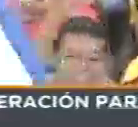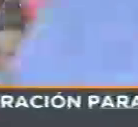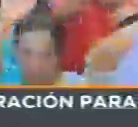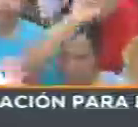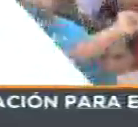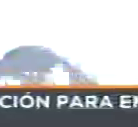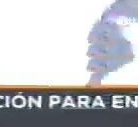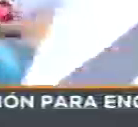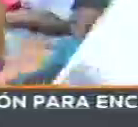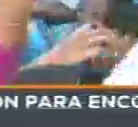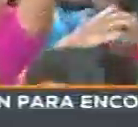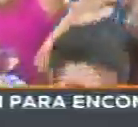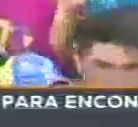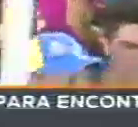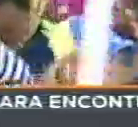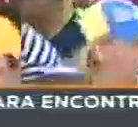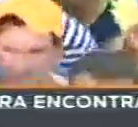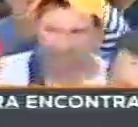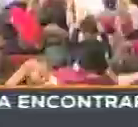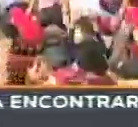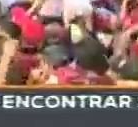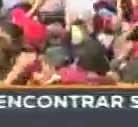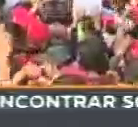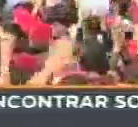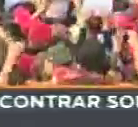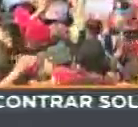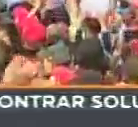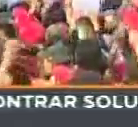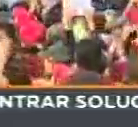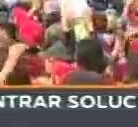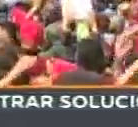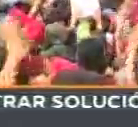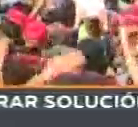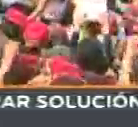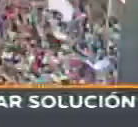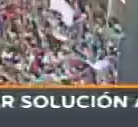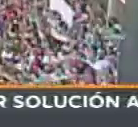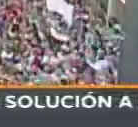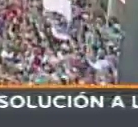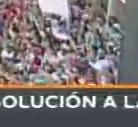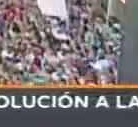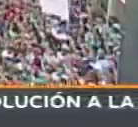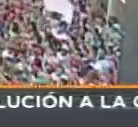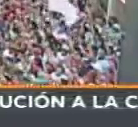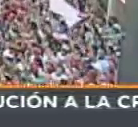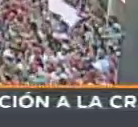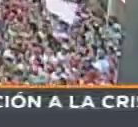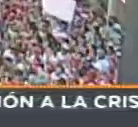suba el candidato se enfrente a pierda para reafirmar las manos